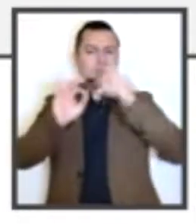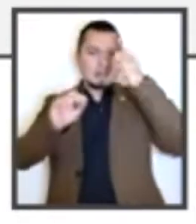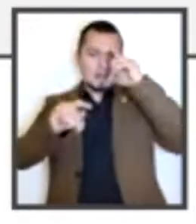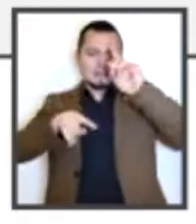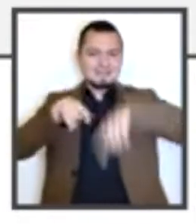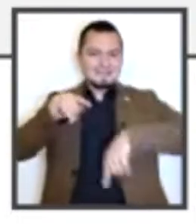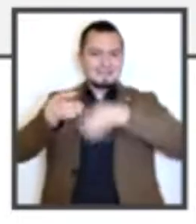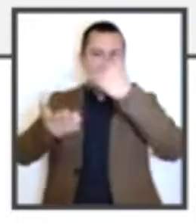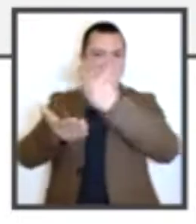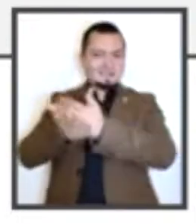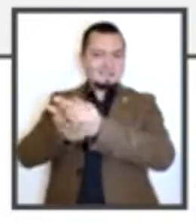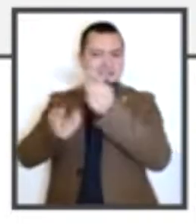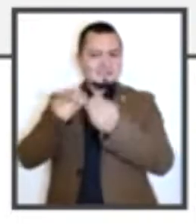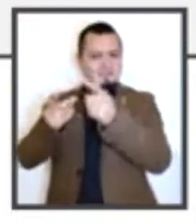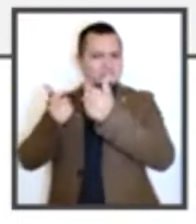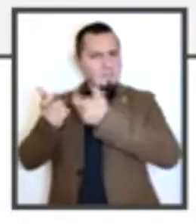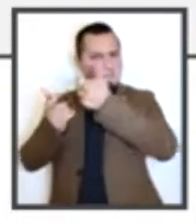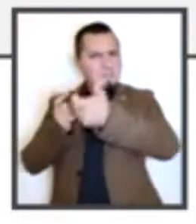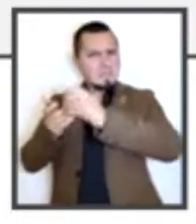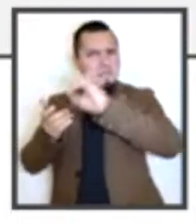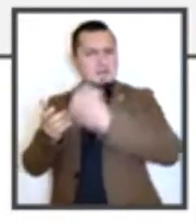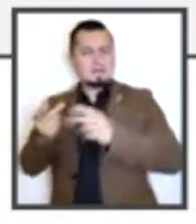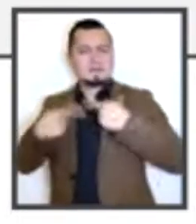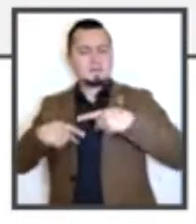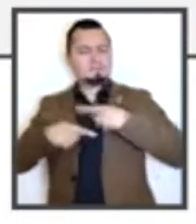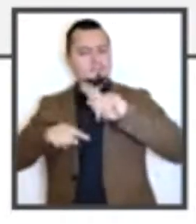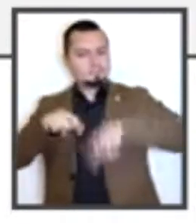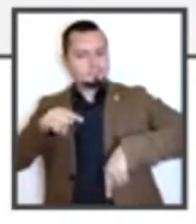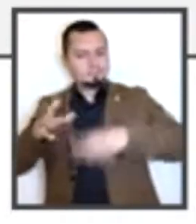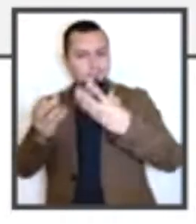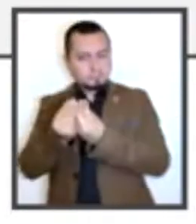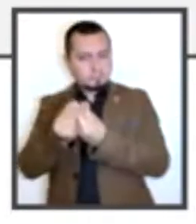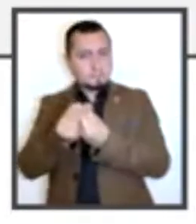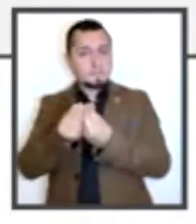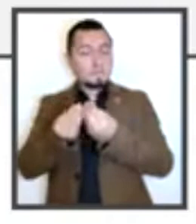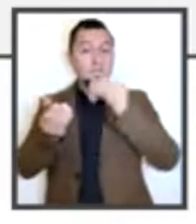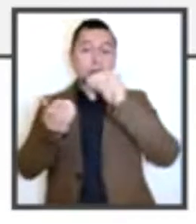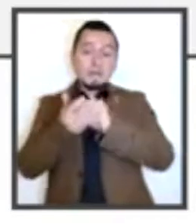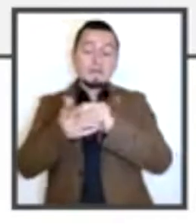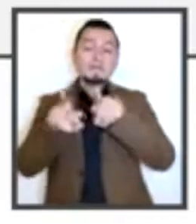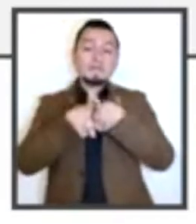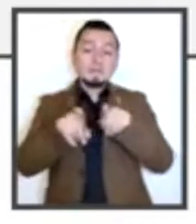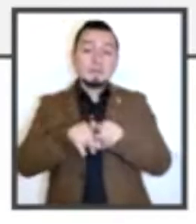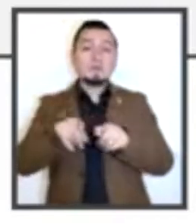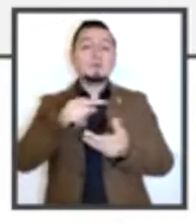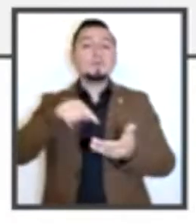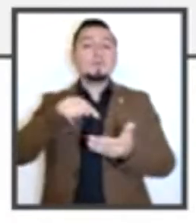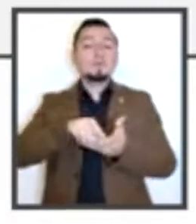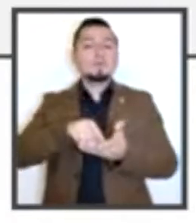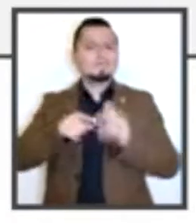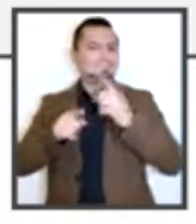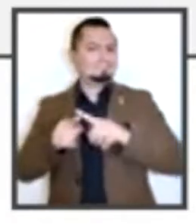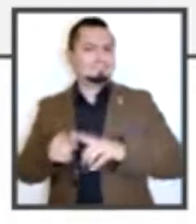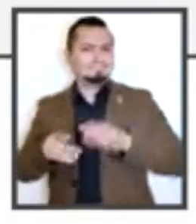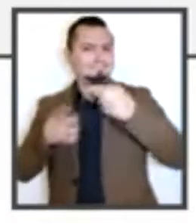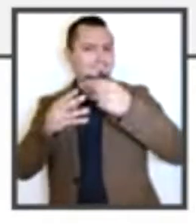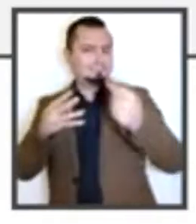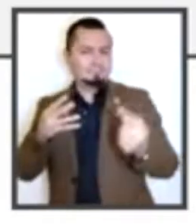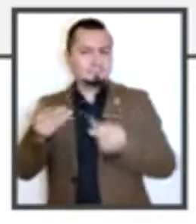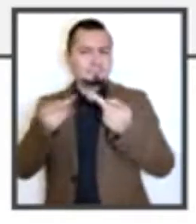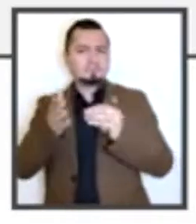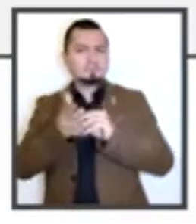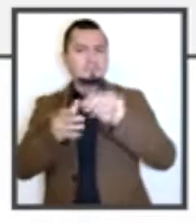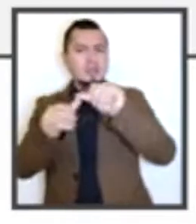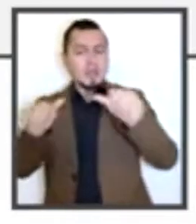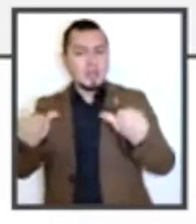para equilibrar las condiciones de habitabilidad en los diversos contextos territoriales del